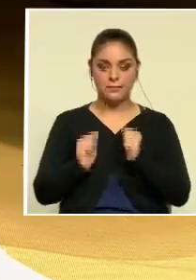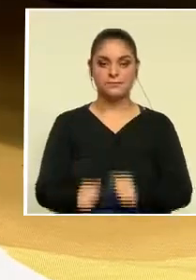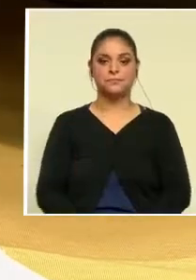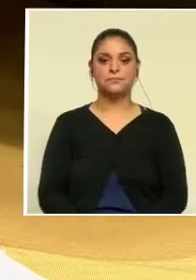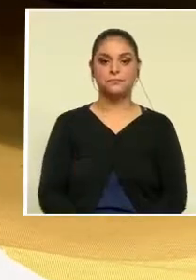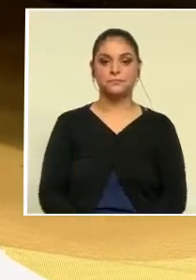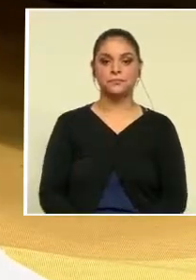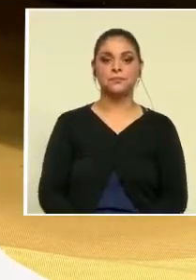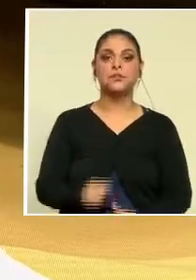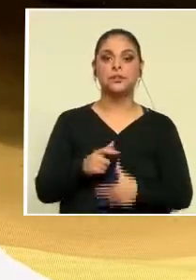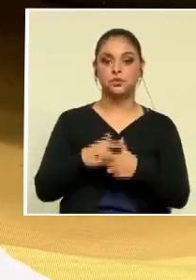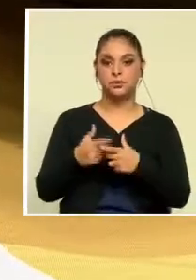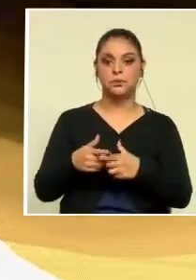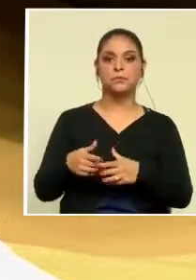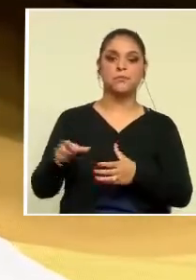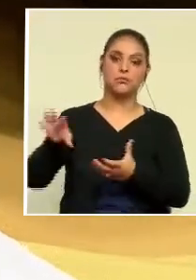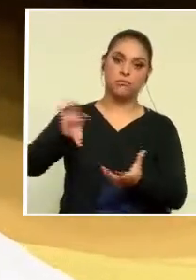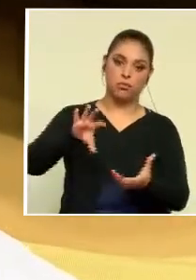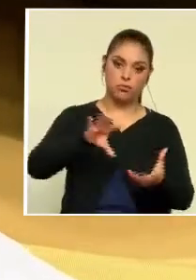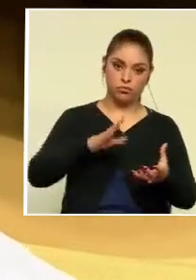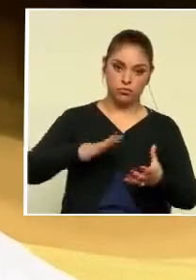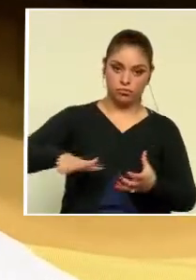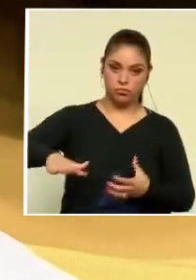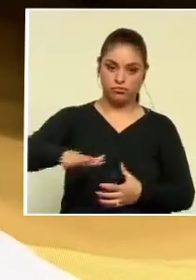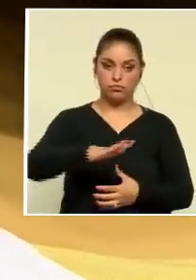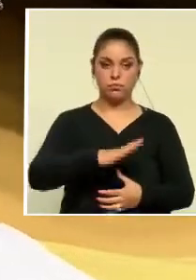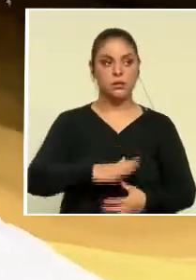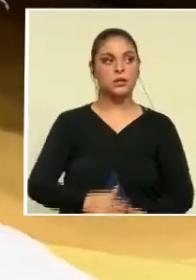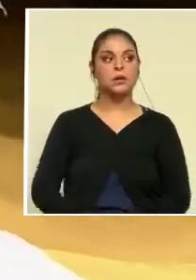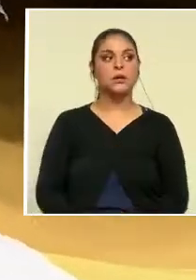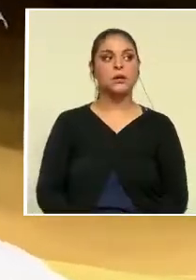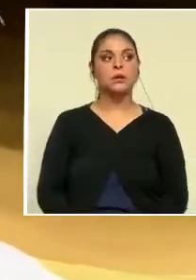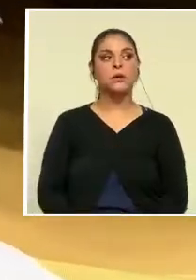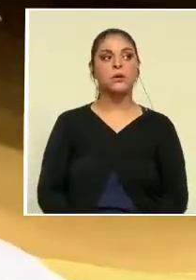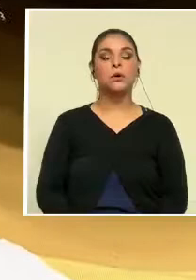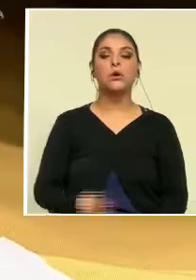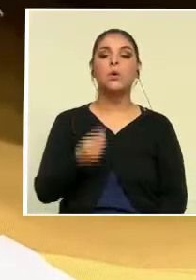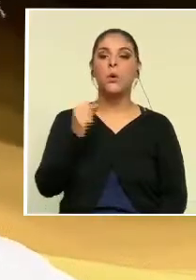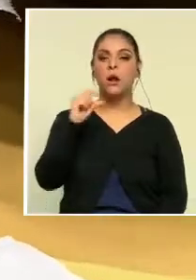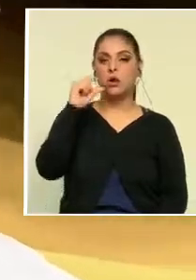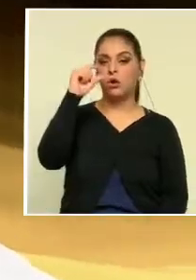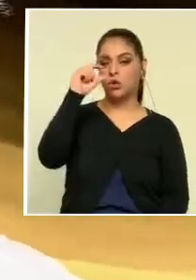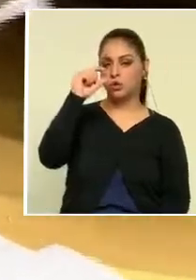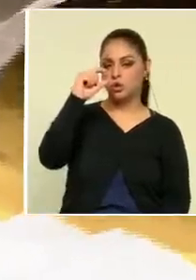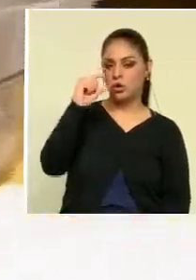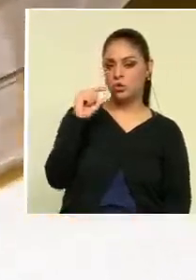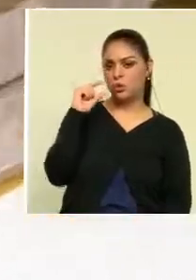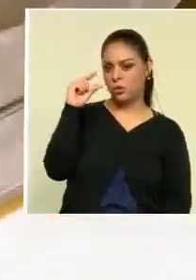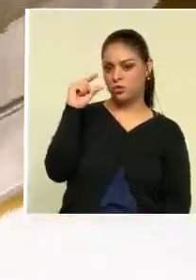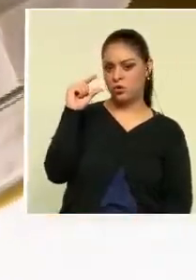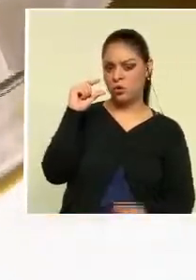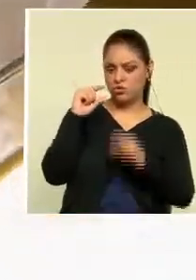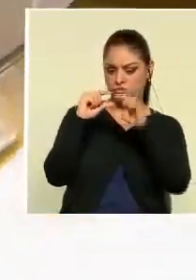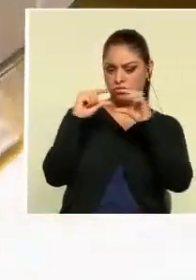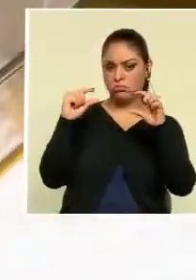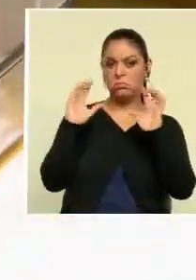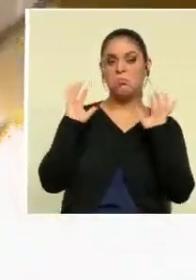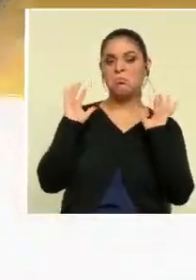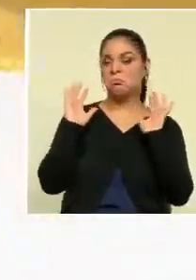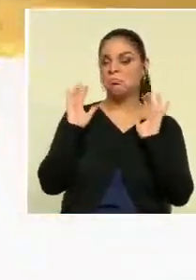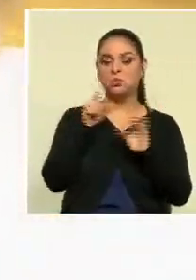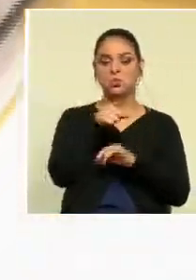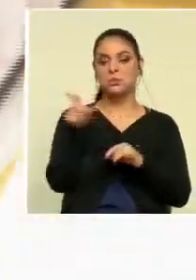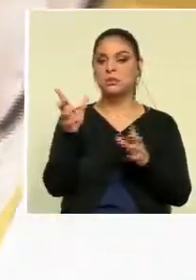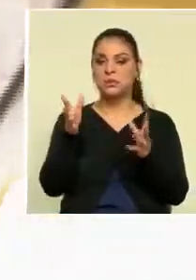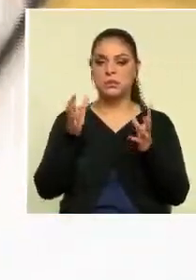entonces vamos colocando el grosor que le vamos a dar verdad el grosor que vamos a darle a la barbita eso depende de